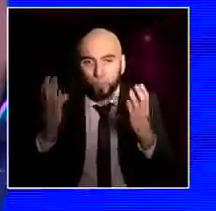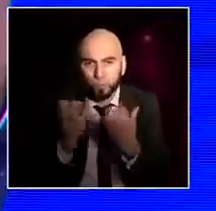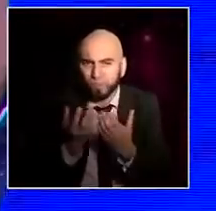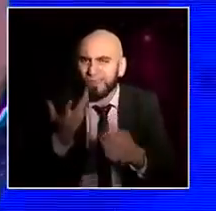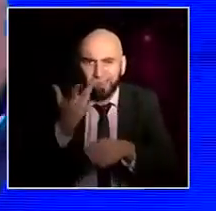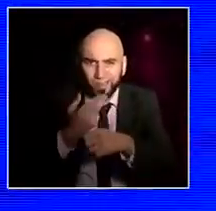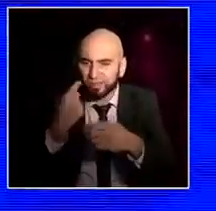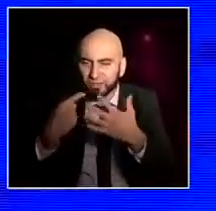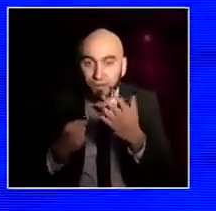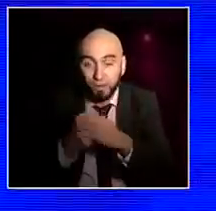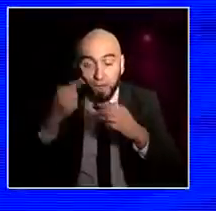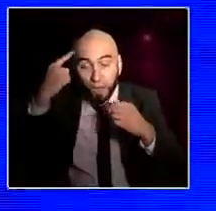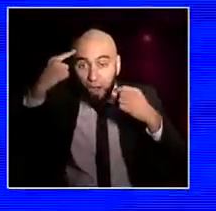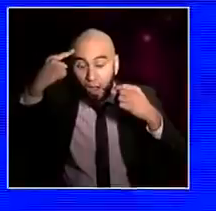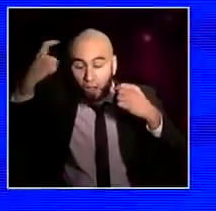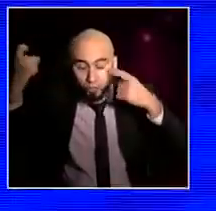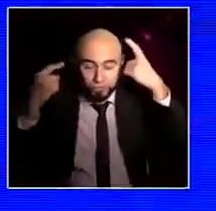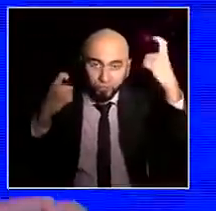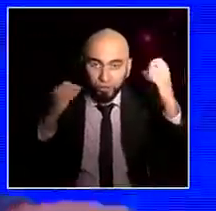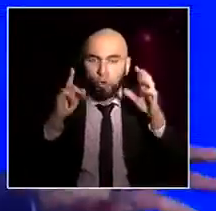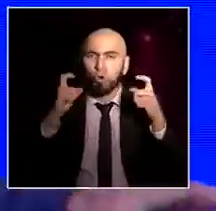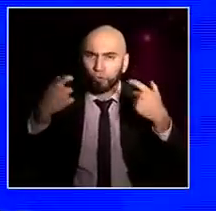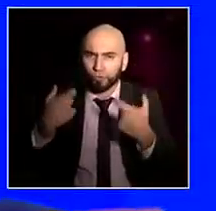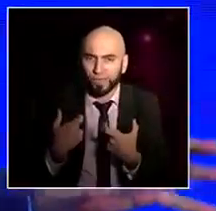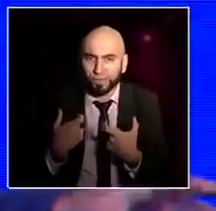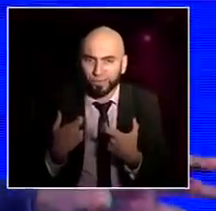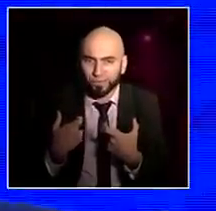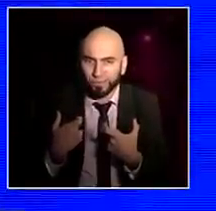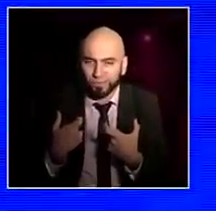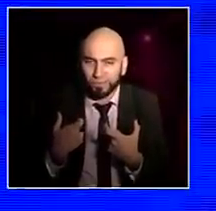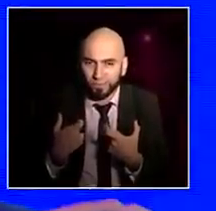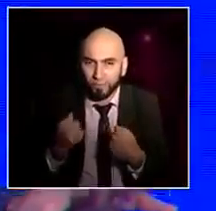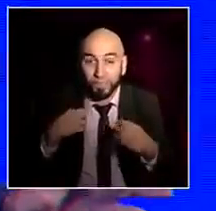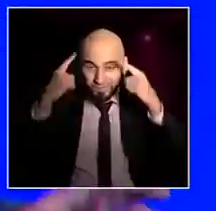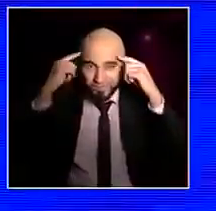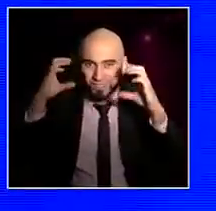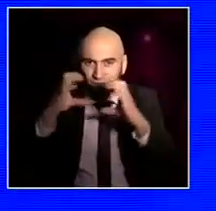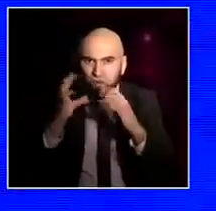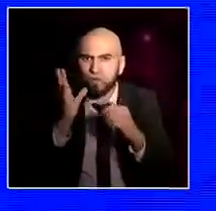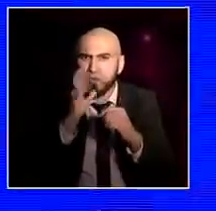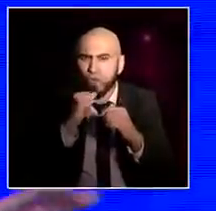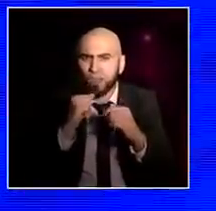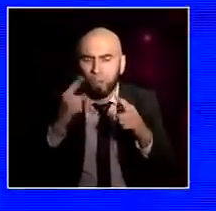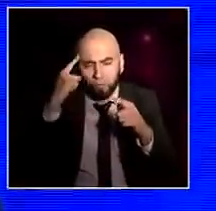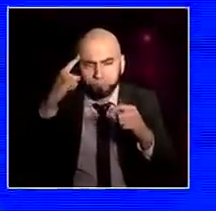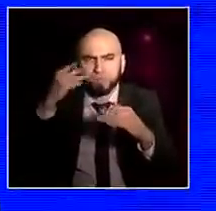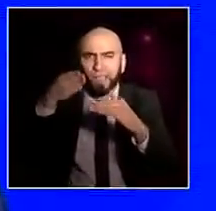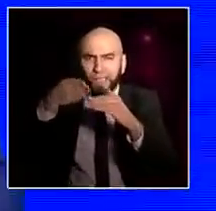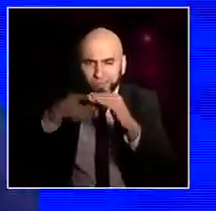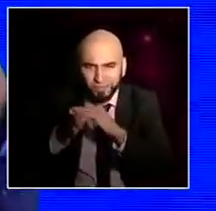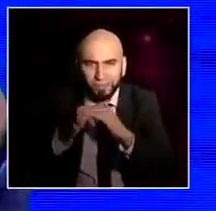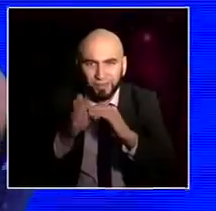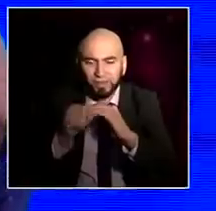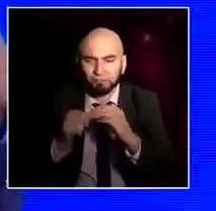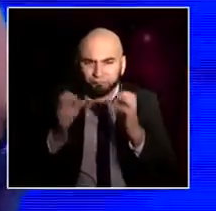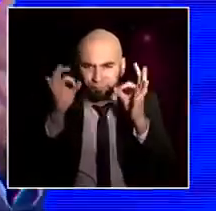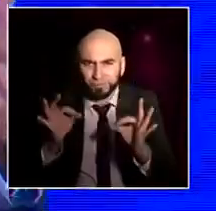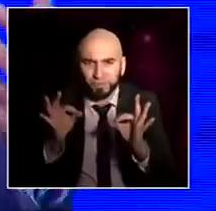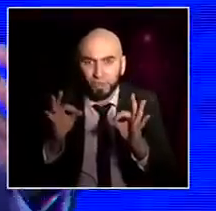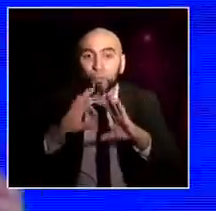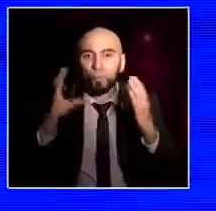alucinaciones controladas en vez de un reflejo directo de una realidad externa. Los cerebros no tienen acceso directo al mundo. Todo lo que percibimos